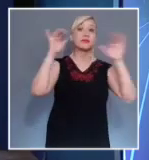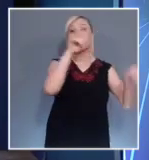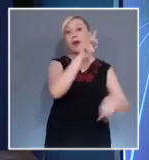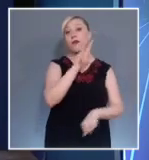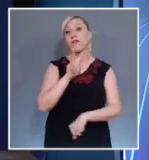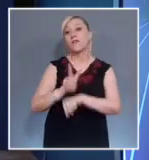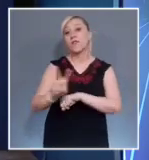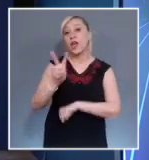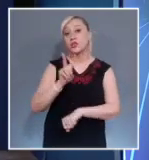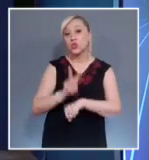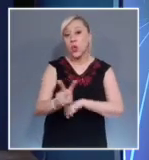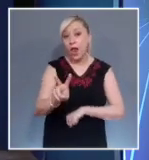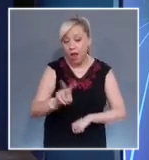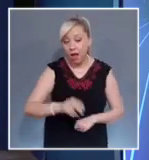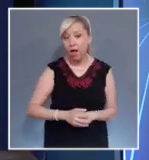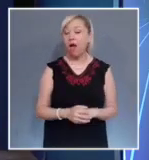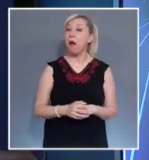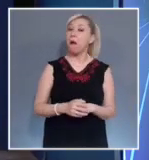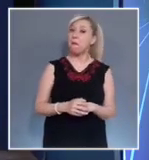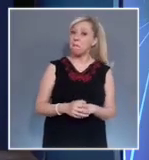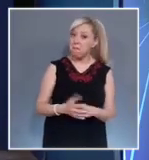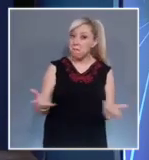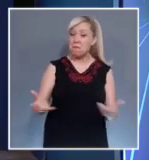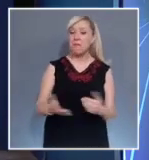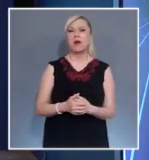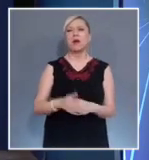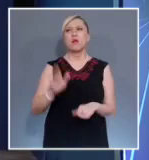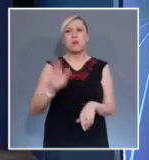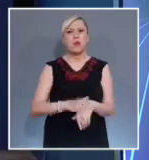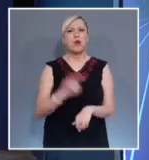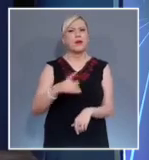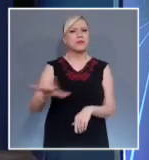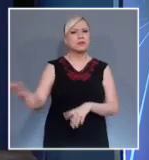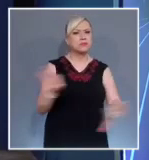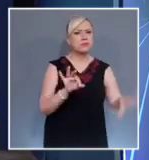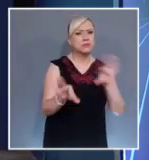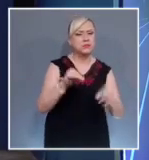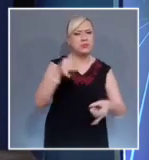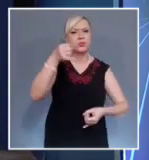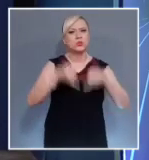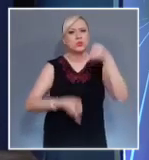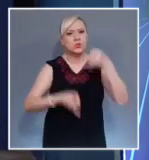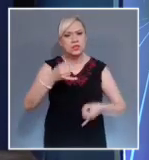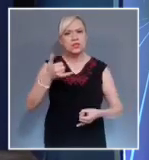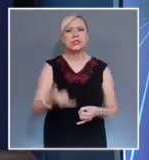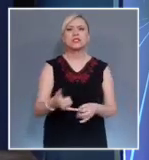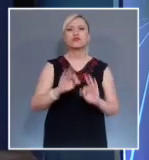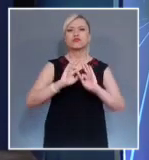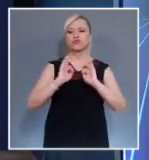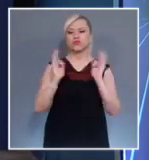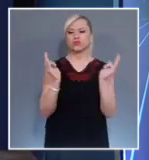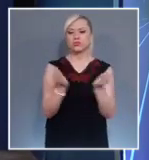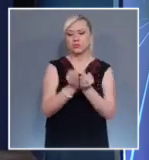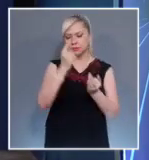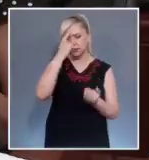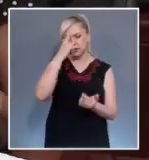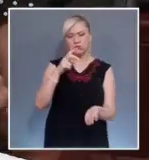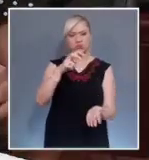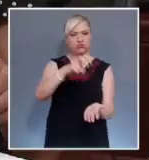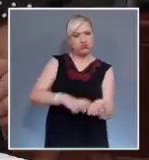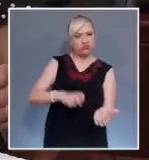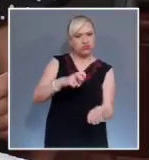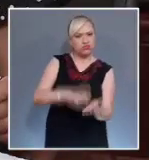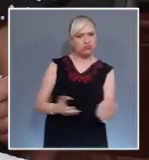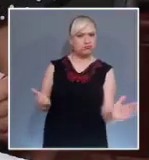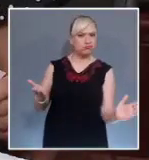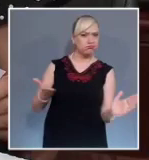abordaron temas relacionados con la designación de juzgadores y mecanismos disciplinarios el poder